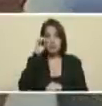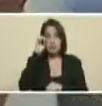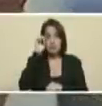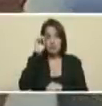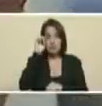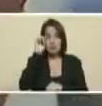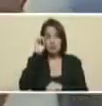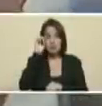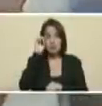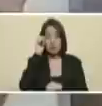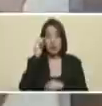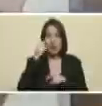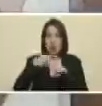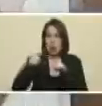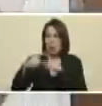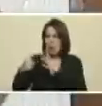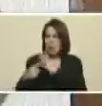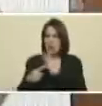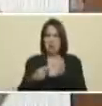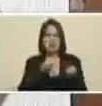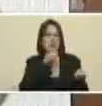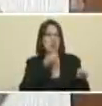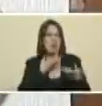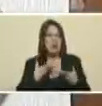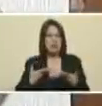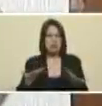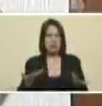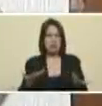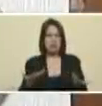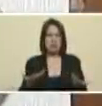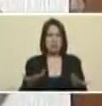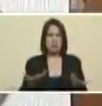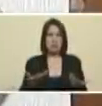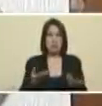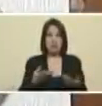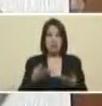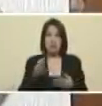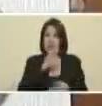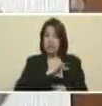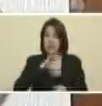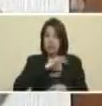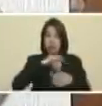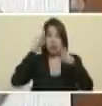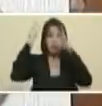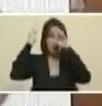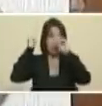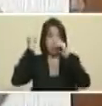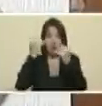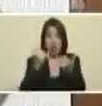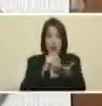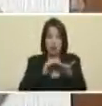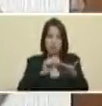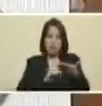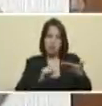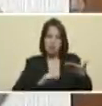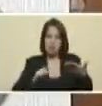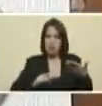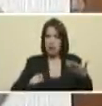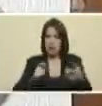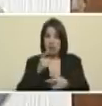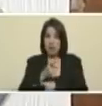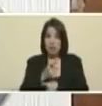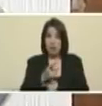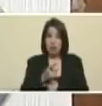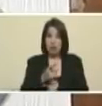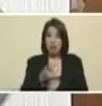Lo demás es fábula, señores embajadores, para el reporte que van a hacer ahora de este acto. Lo